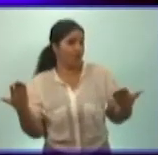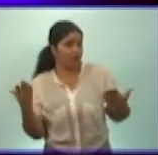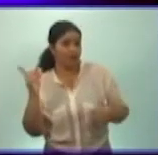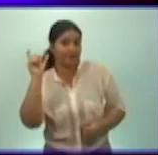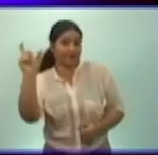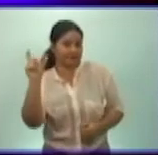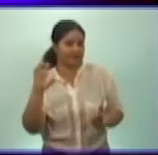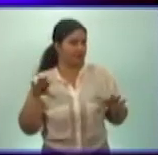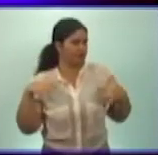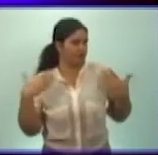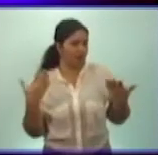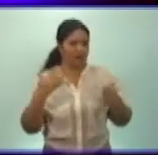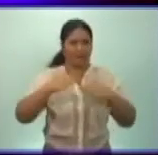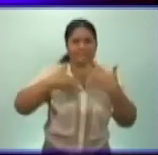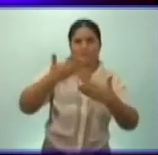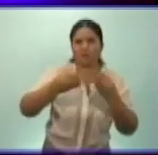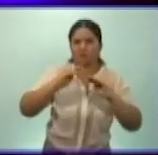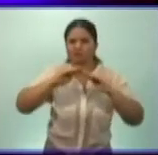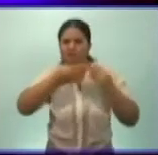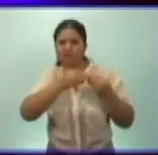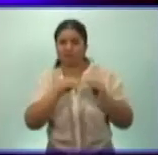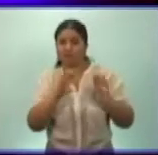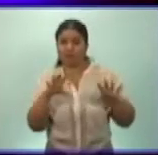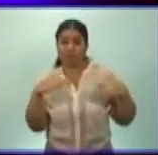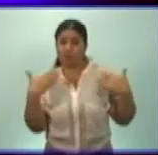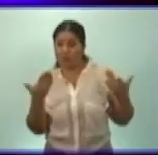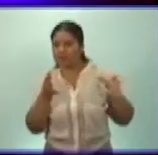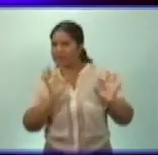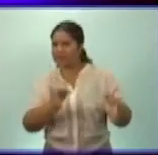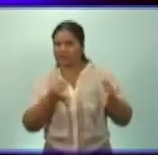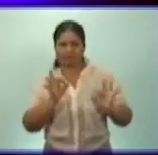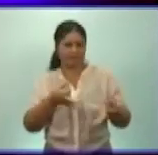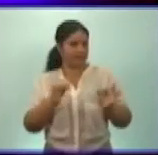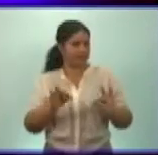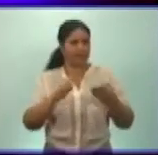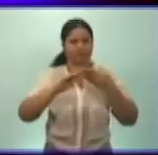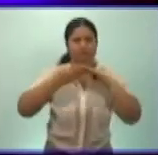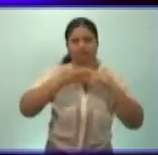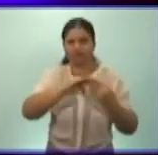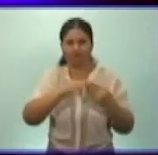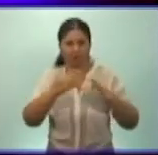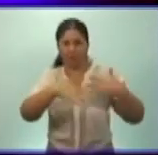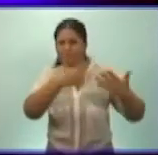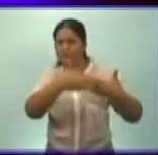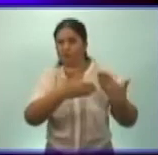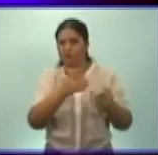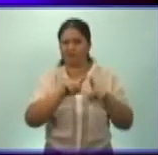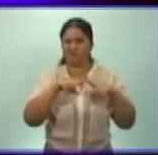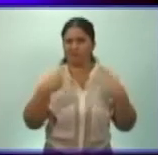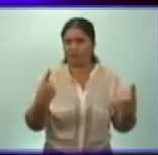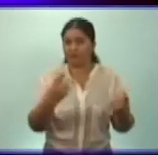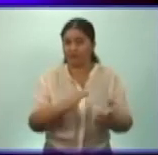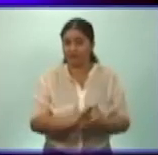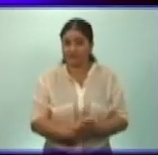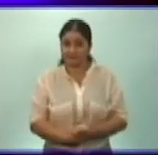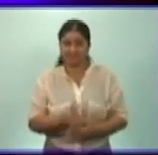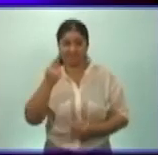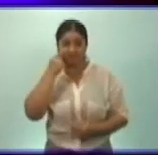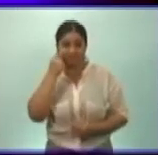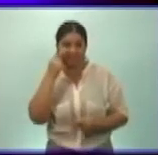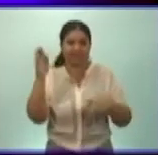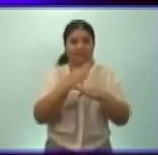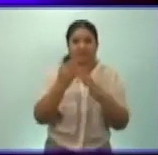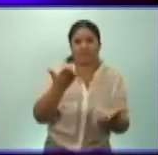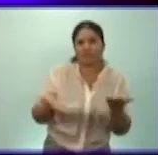conflicto, no sobrepasa las 24 horas de un día. Debido a las lacras sociales fustigadas por